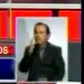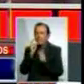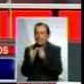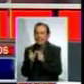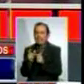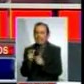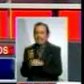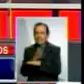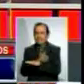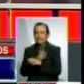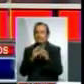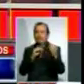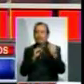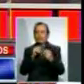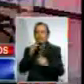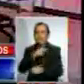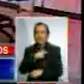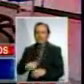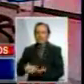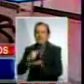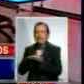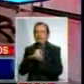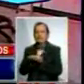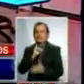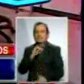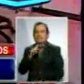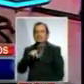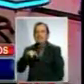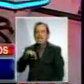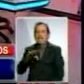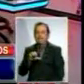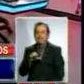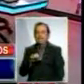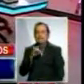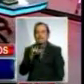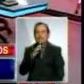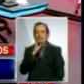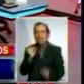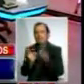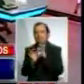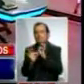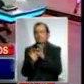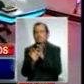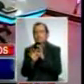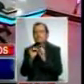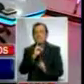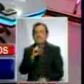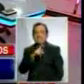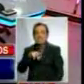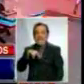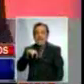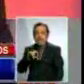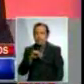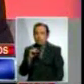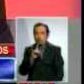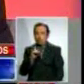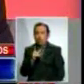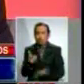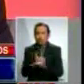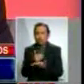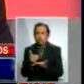conversamos hace unos días con el presidente de la asociación de isapres hernán doren y él se justificaba diciendo que las isapres ganaban